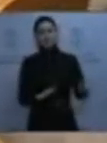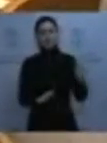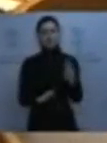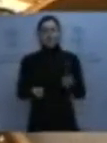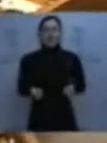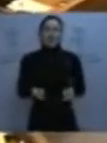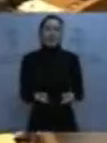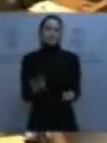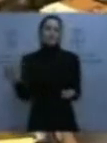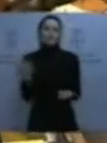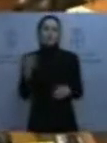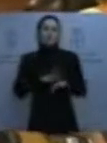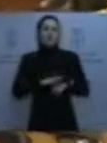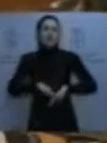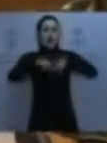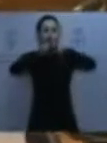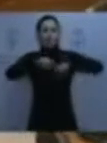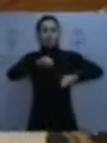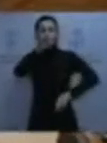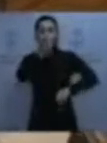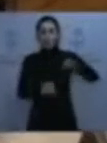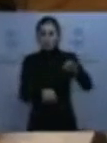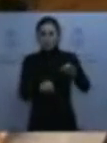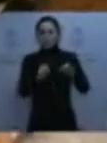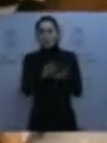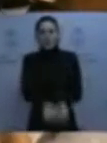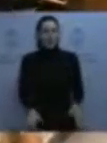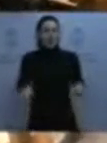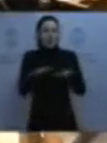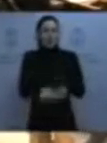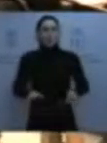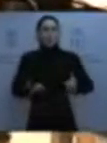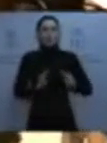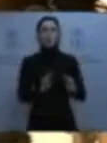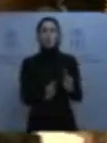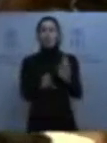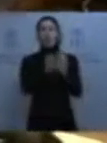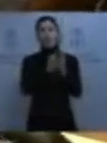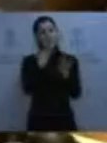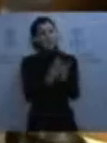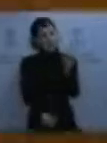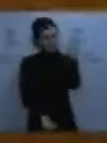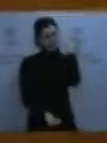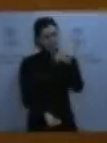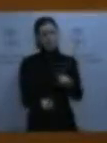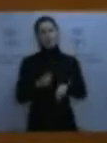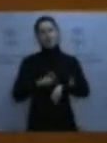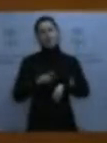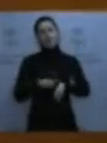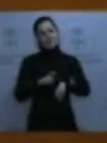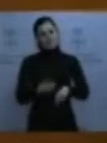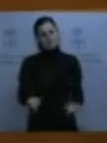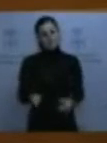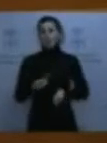coste económico importante, pero además la lenta y atascada jurisdicción le costará también tiempo.